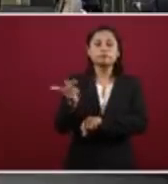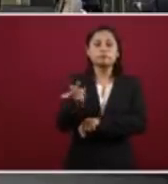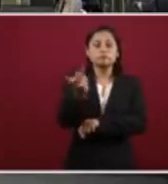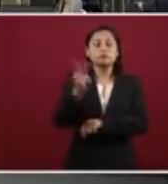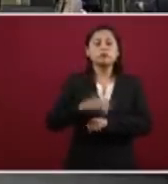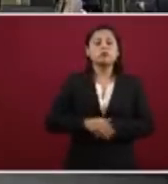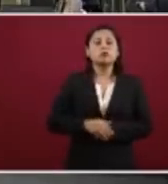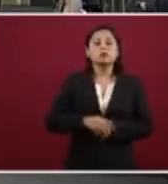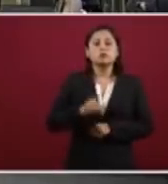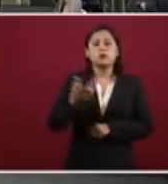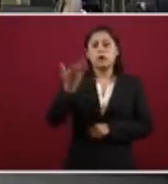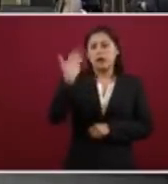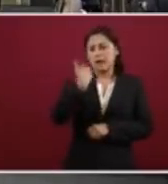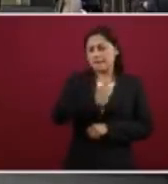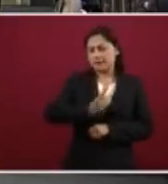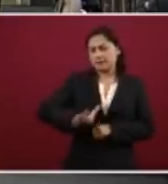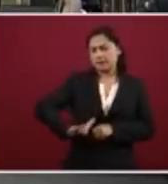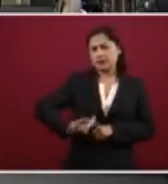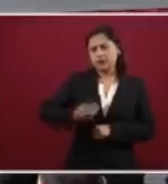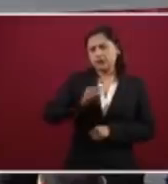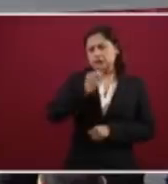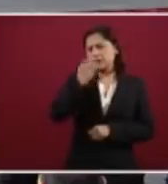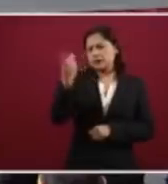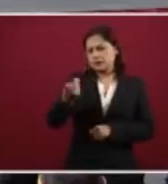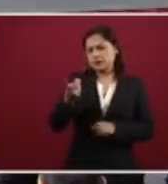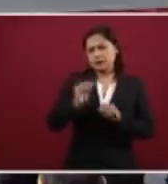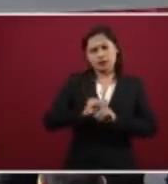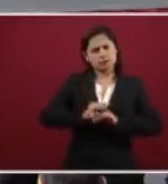hablar claro. Y hasta hace